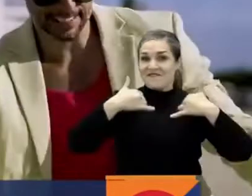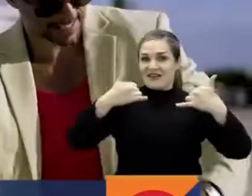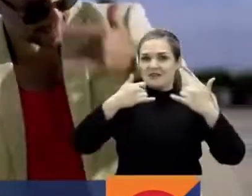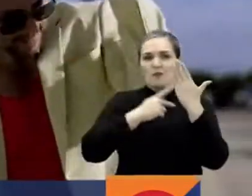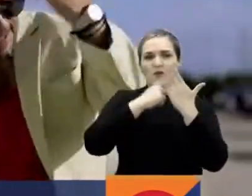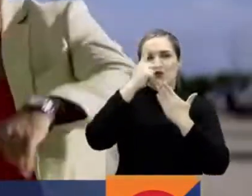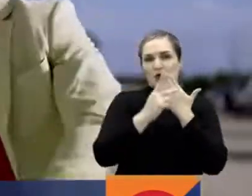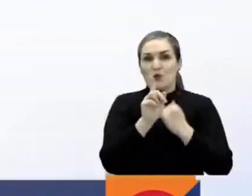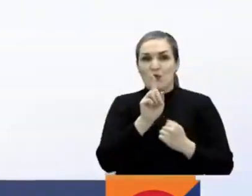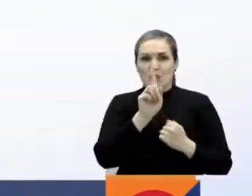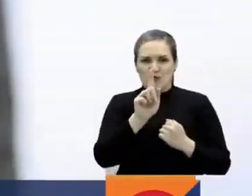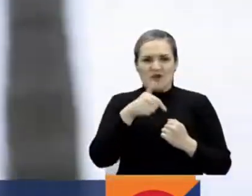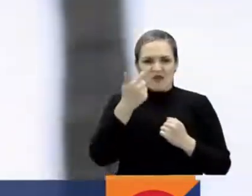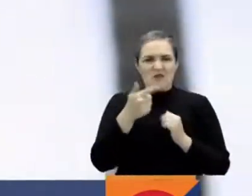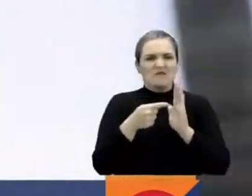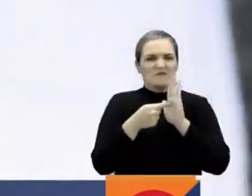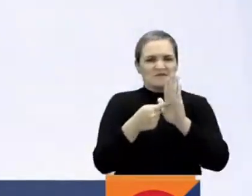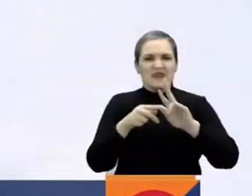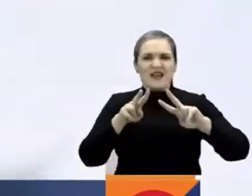noticiero, merengue hip hop.